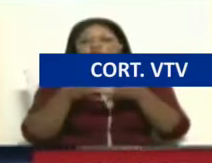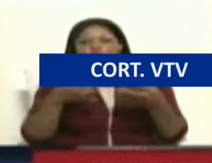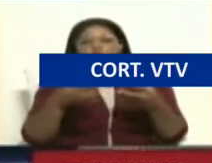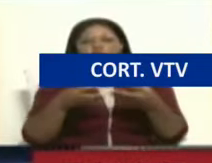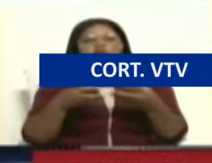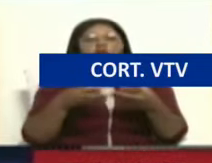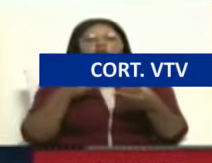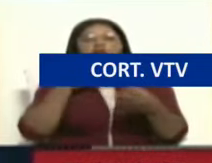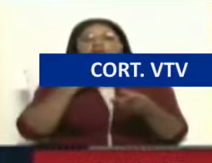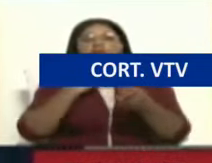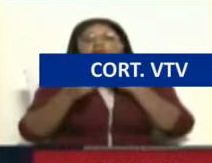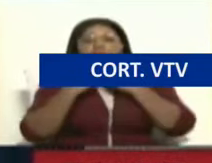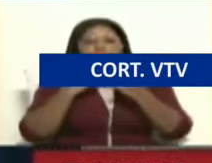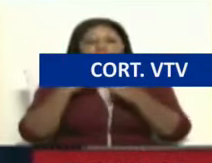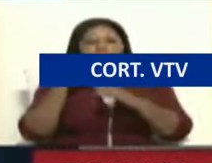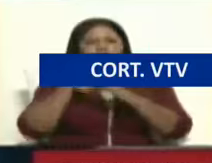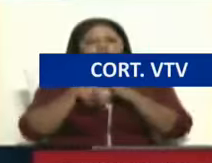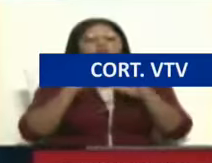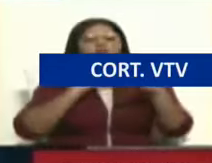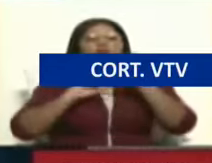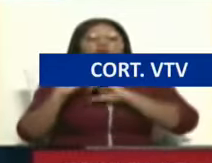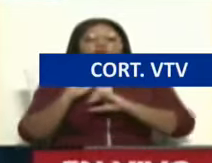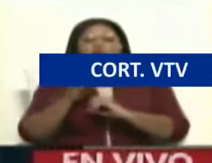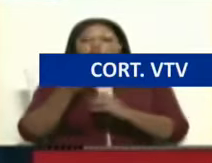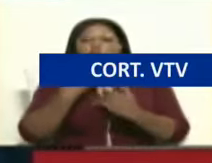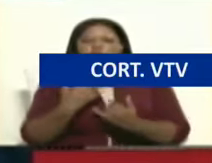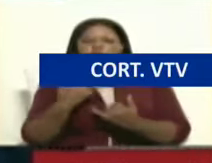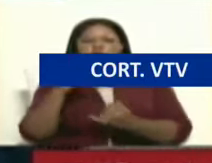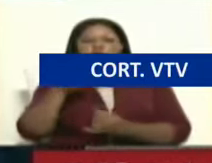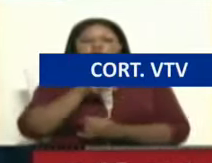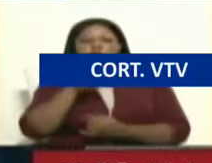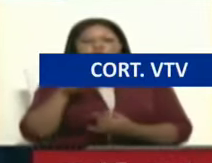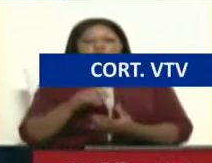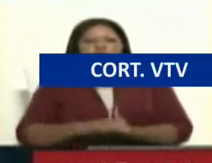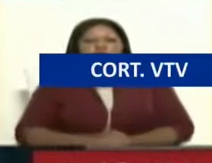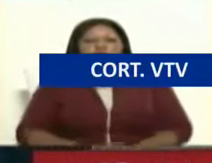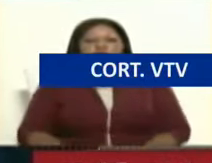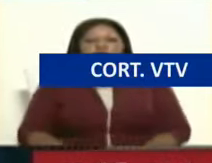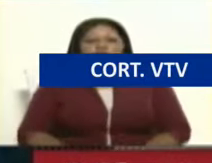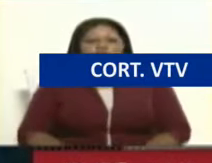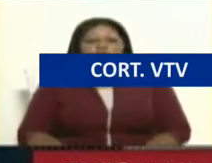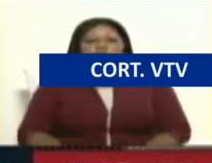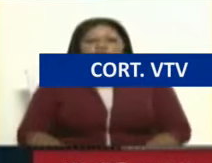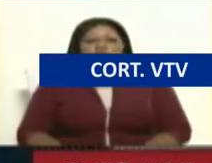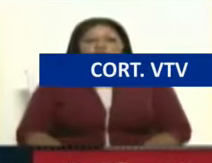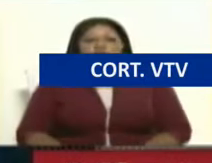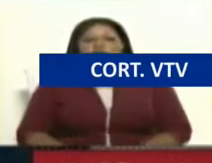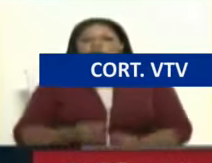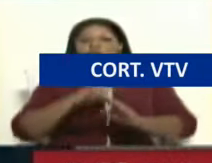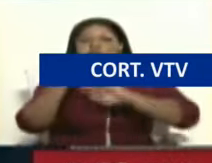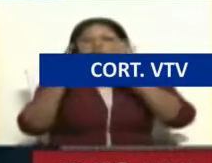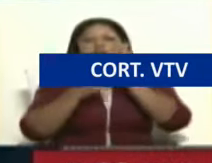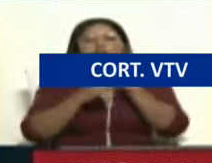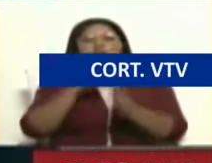de reuniones, a lo mejor en entrevistas, en medios de comunicación. Es bueno que ustedes